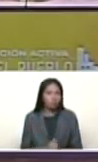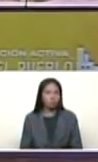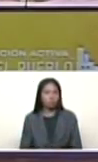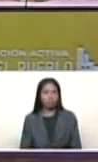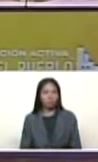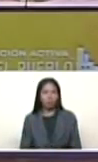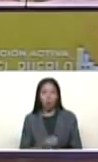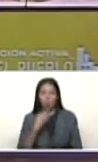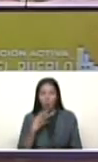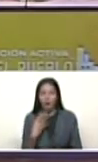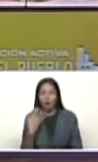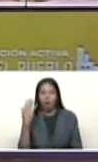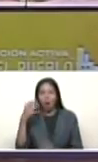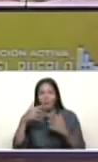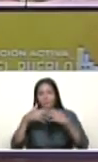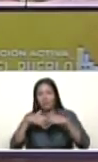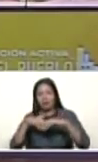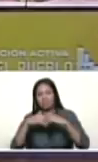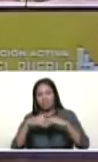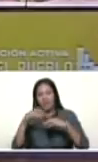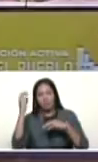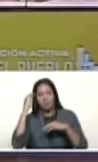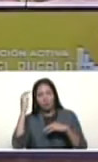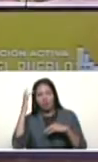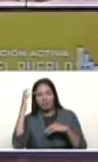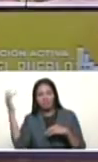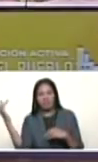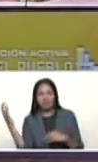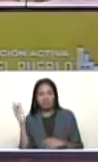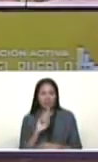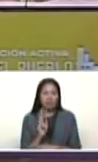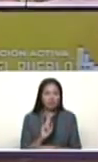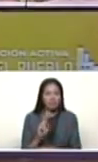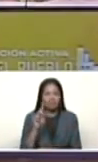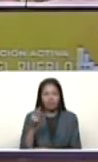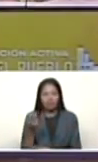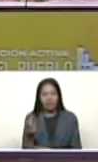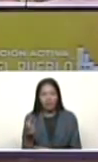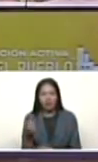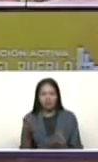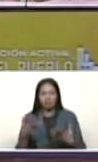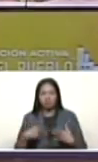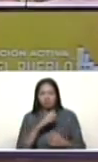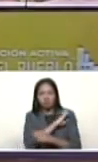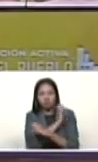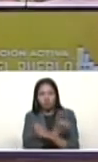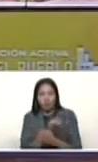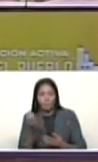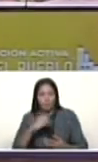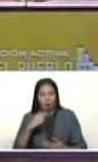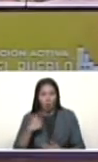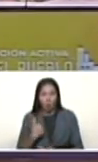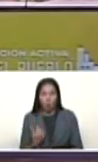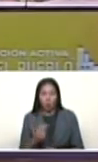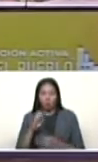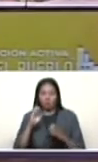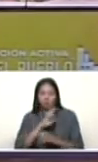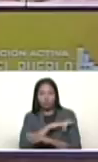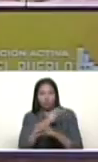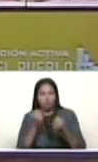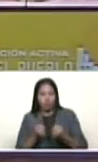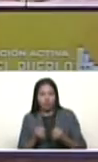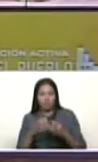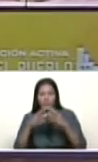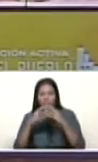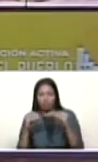Es bueno para el cerebro, para la memoria, para la inteligencia, para la rapidez, que le da energía a uno, que le da fuerza a uno para